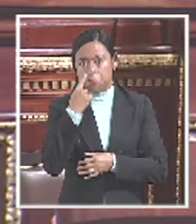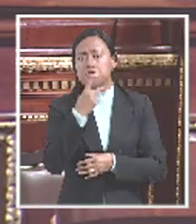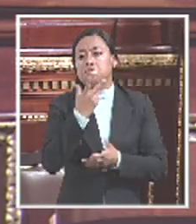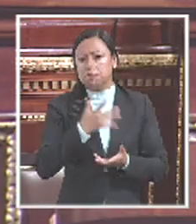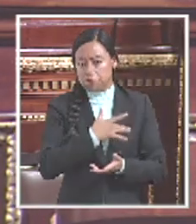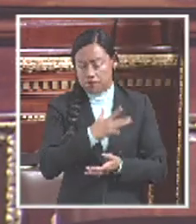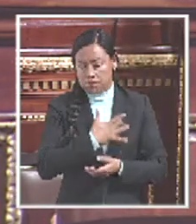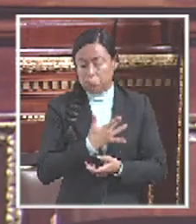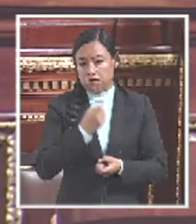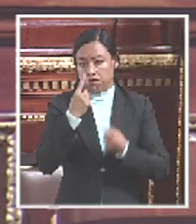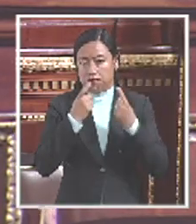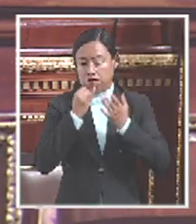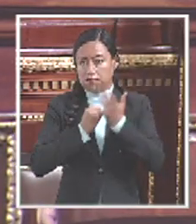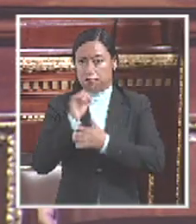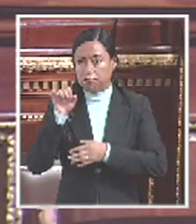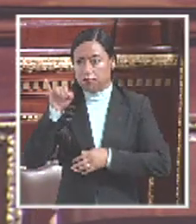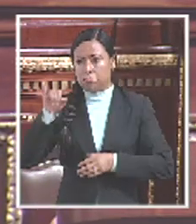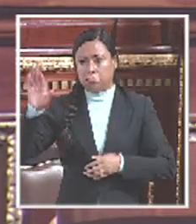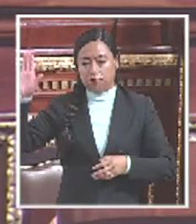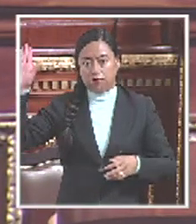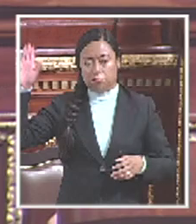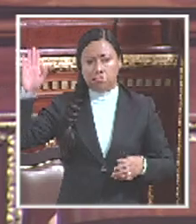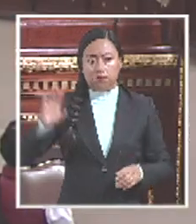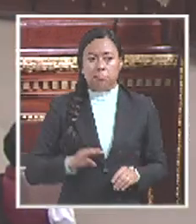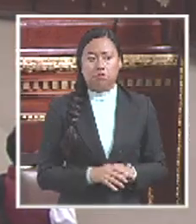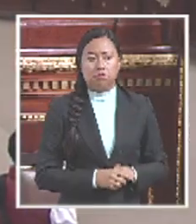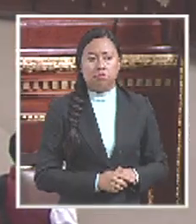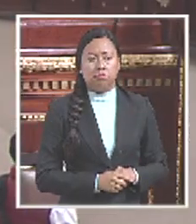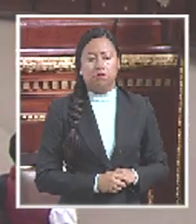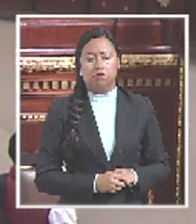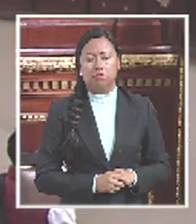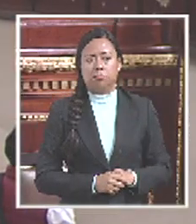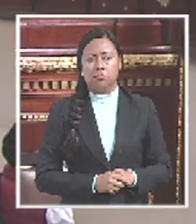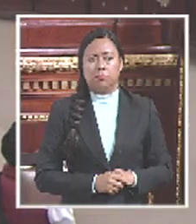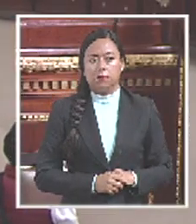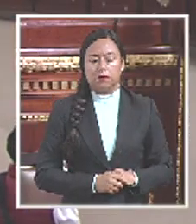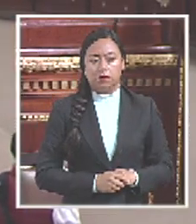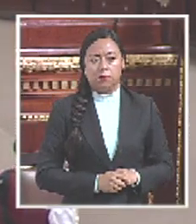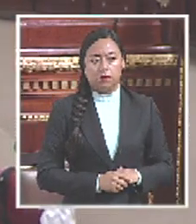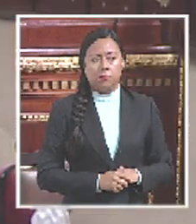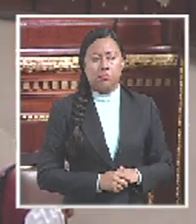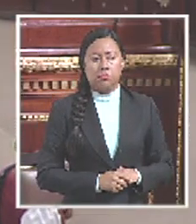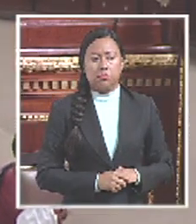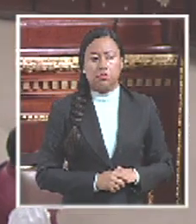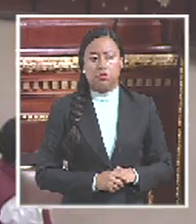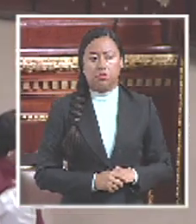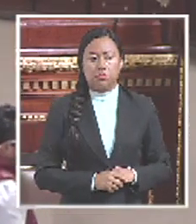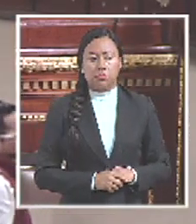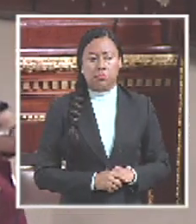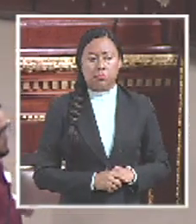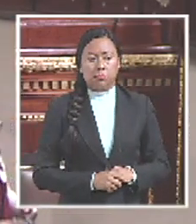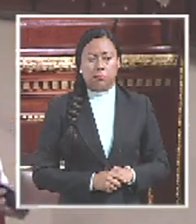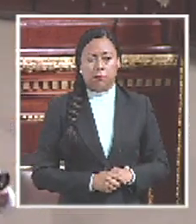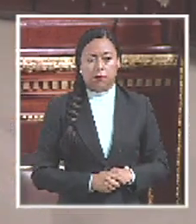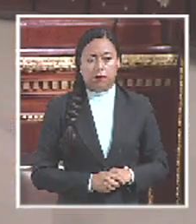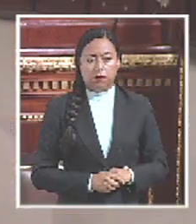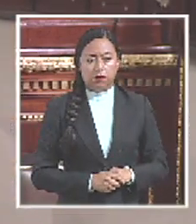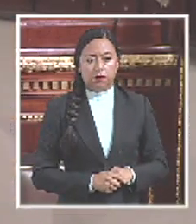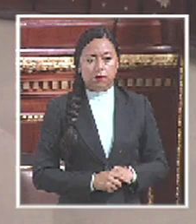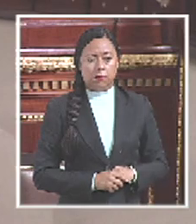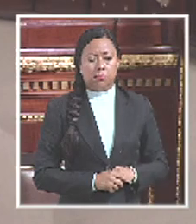que estén por la afirmativa sírvanse manifestarlo levantando la mano.